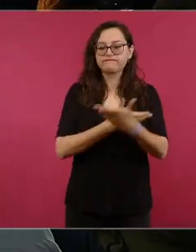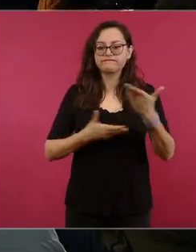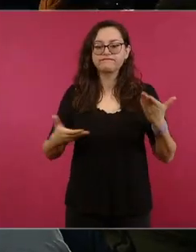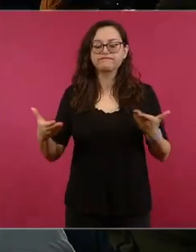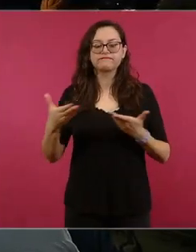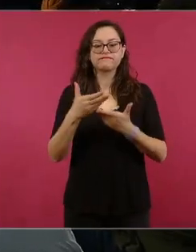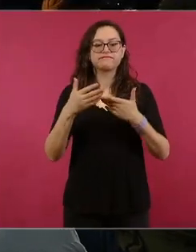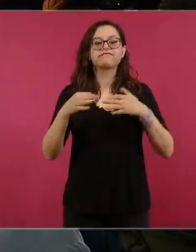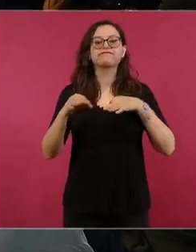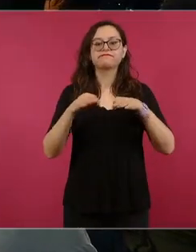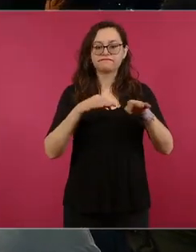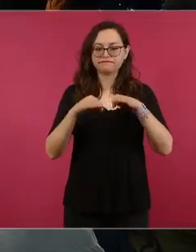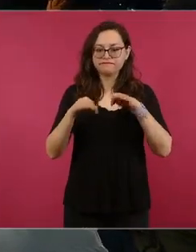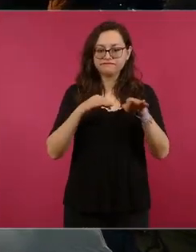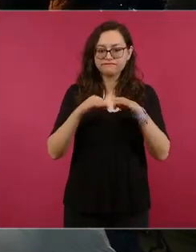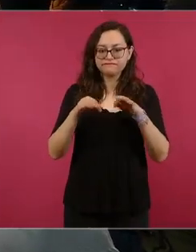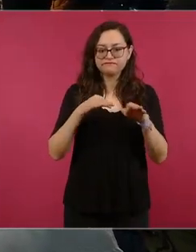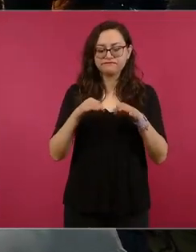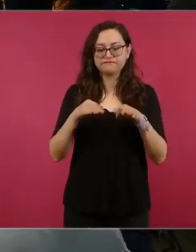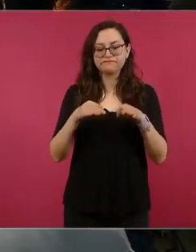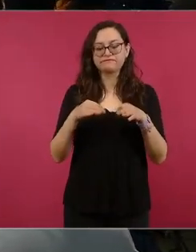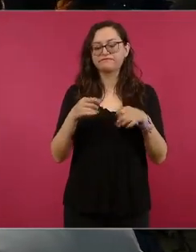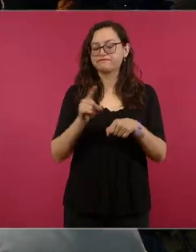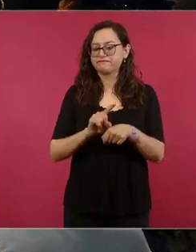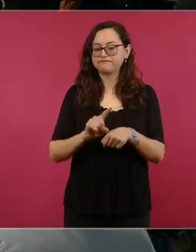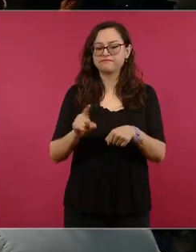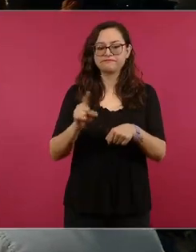coordinada, eso ayuda mucho.